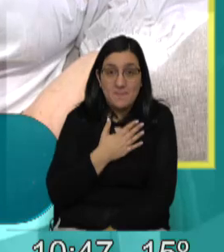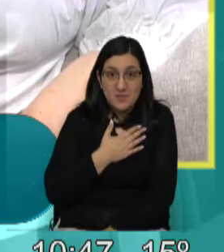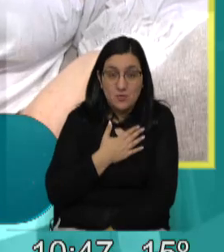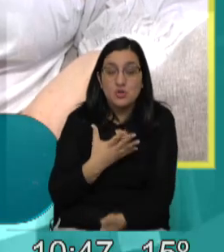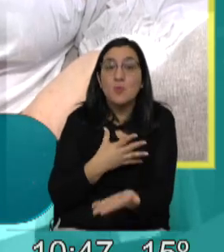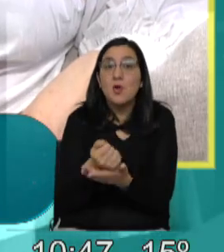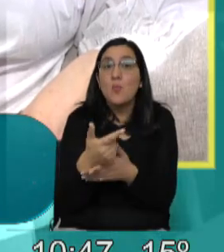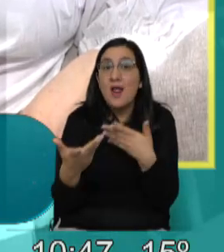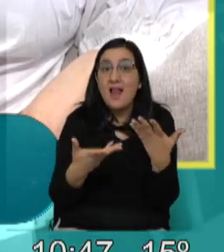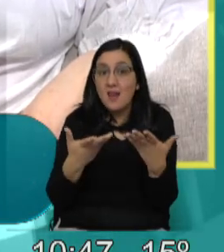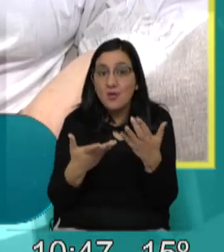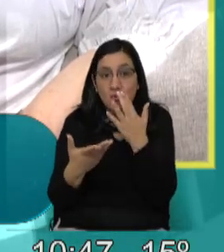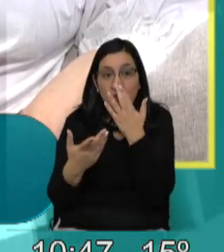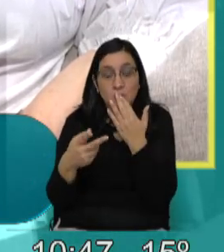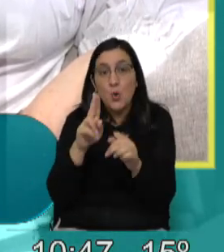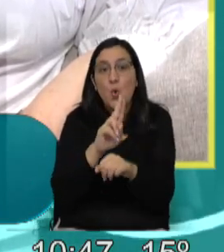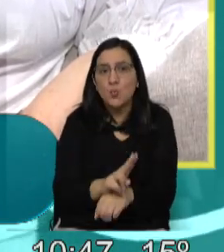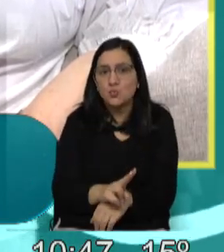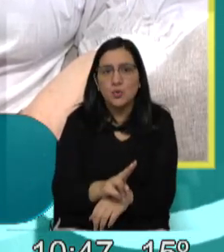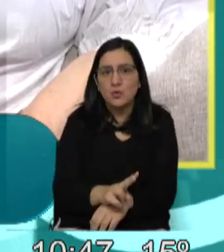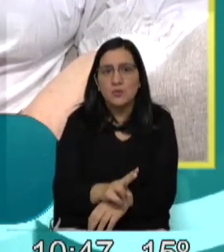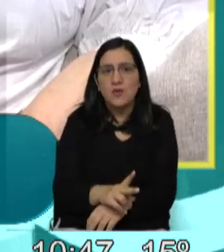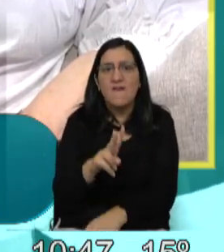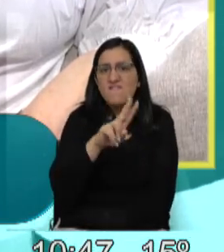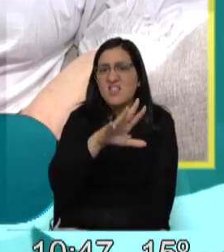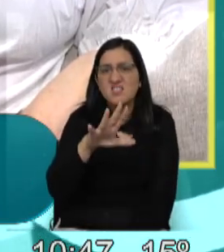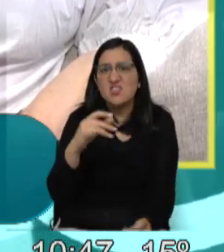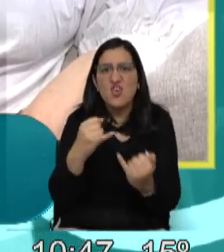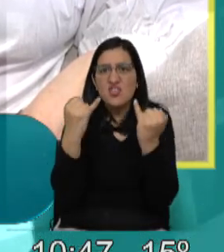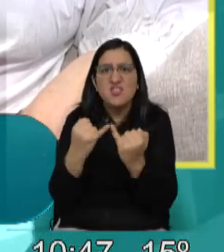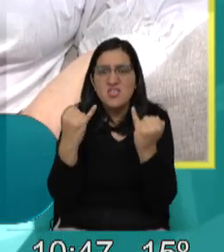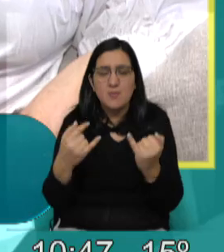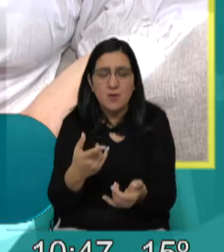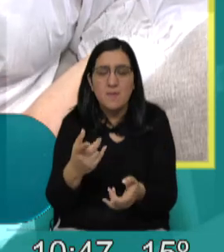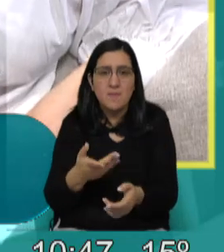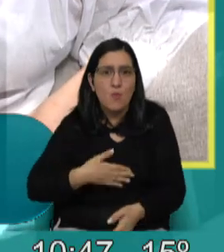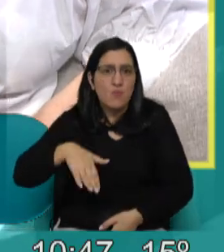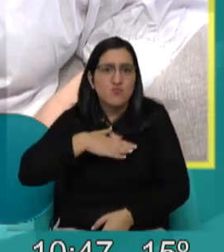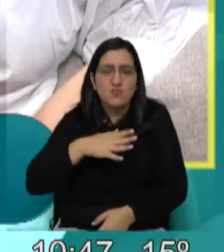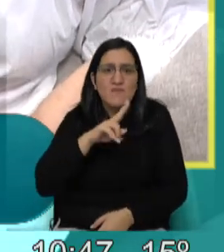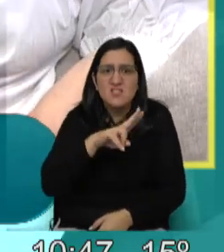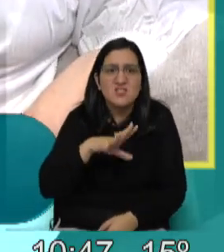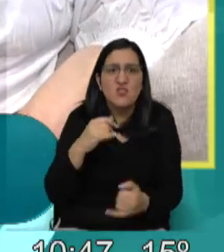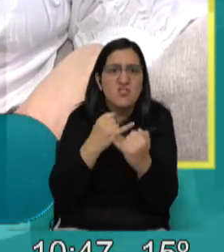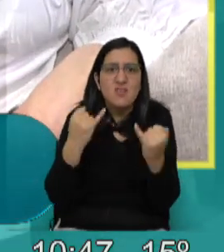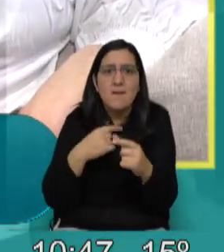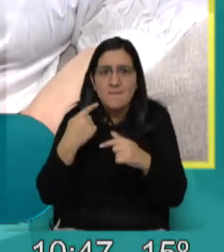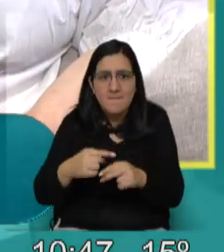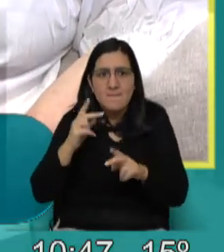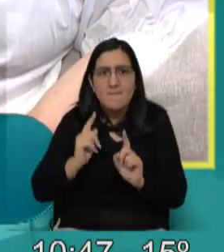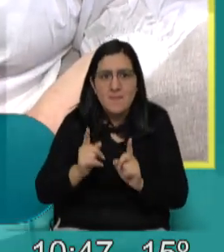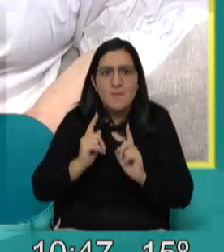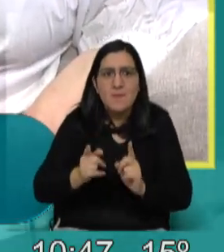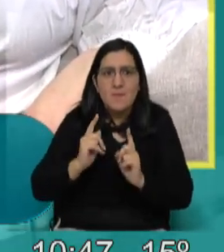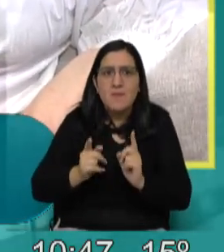me compro algo, te lo uso, pero 25 días seguidos. Me compro un buzo y te lo uso 25 días seguidos. Sí. Y como es el buzo